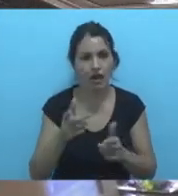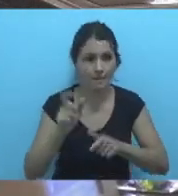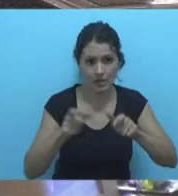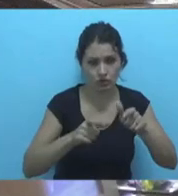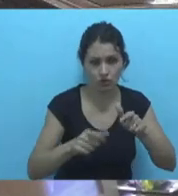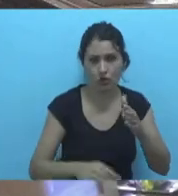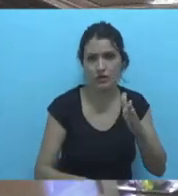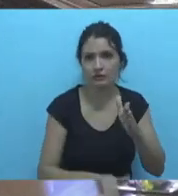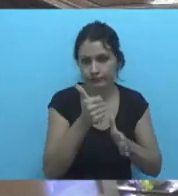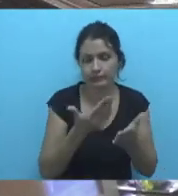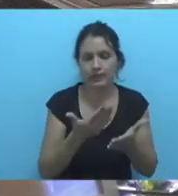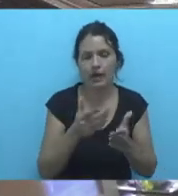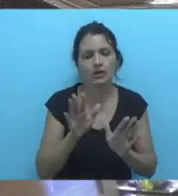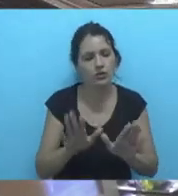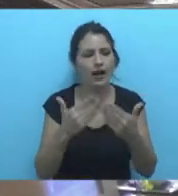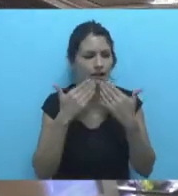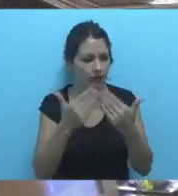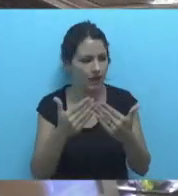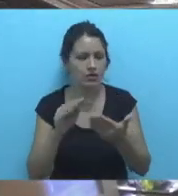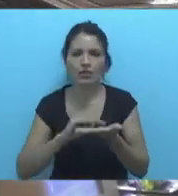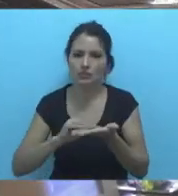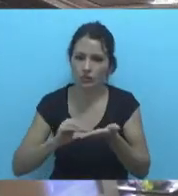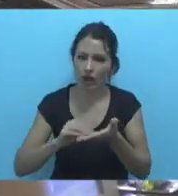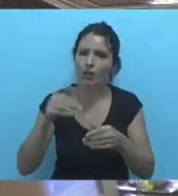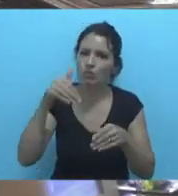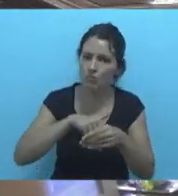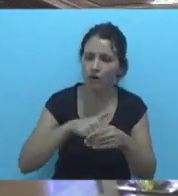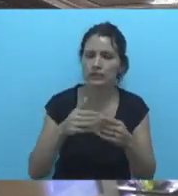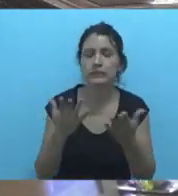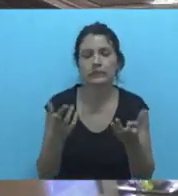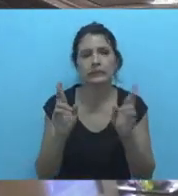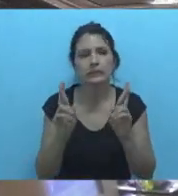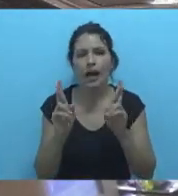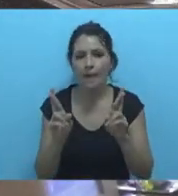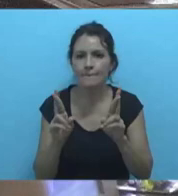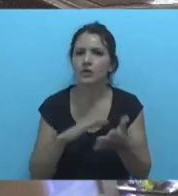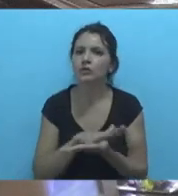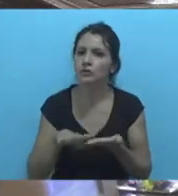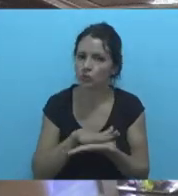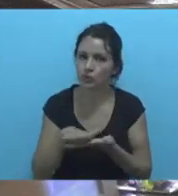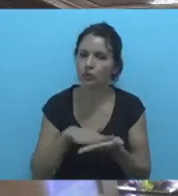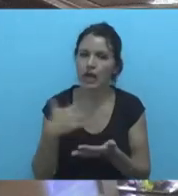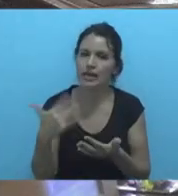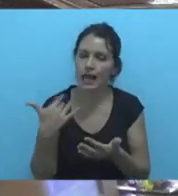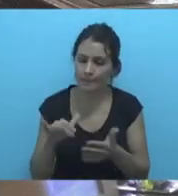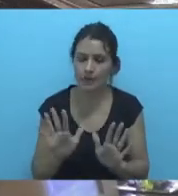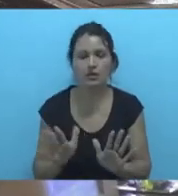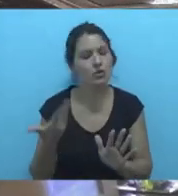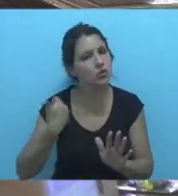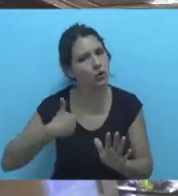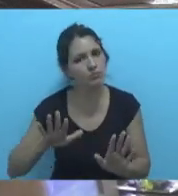apoyo y esperemos que este tipo de cuestiones en verdad se subsanen y empecemos a transitar una normalidad como